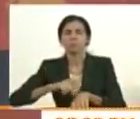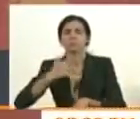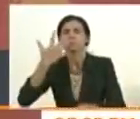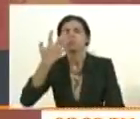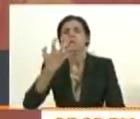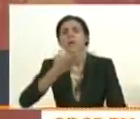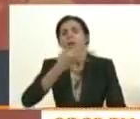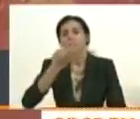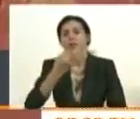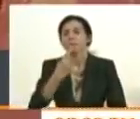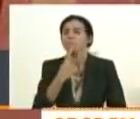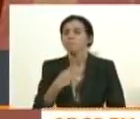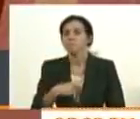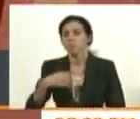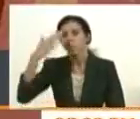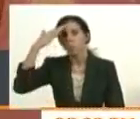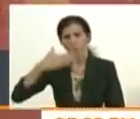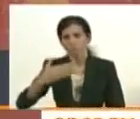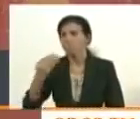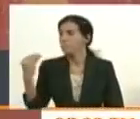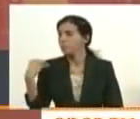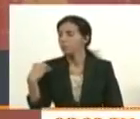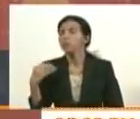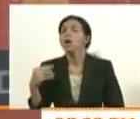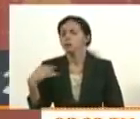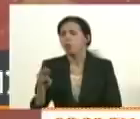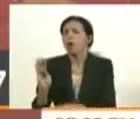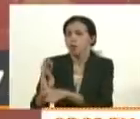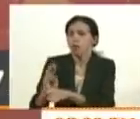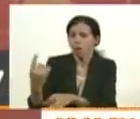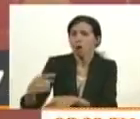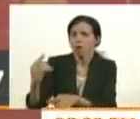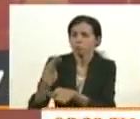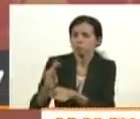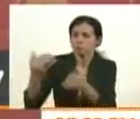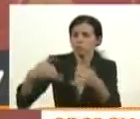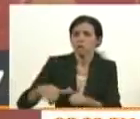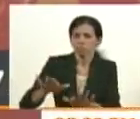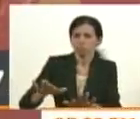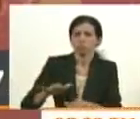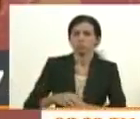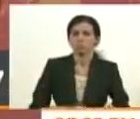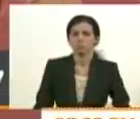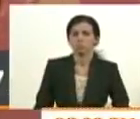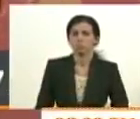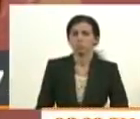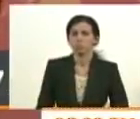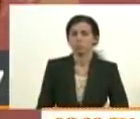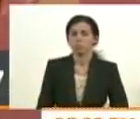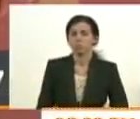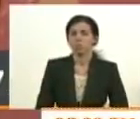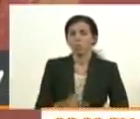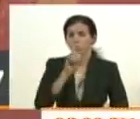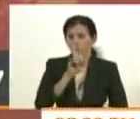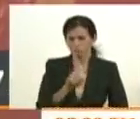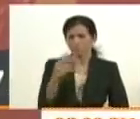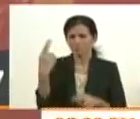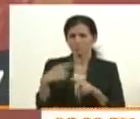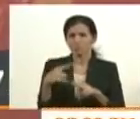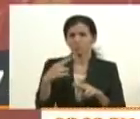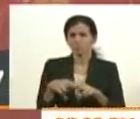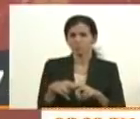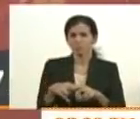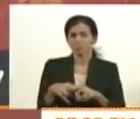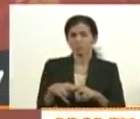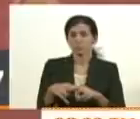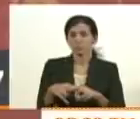guardia que lo tenía resguardado y me dice que uno de los muchachos estudiantes